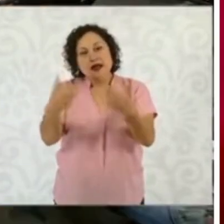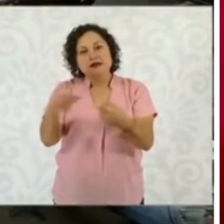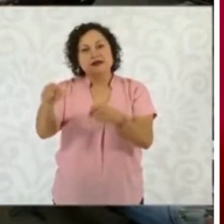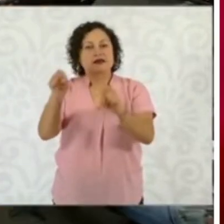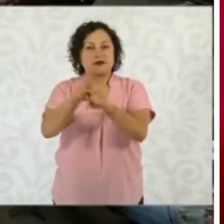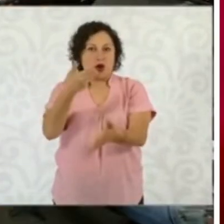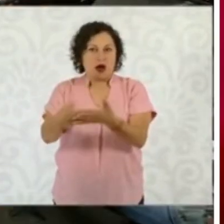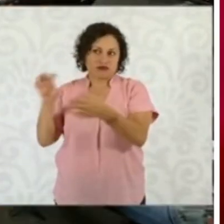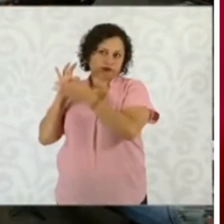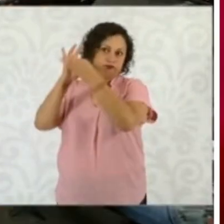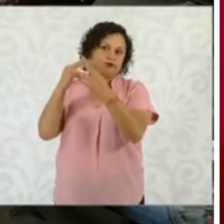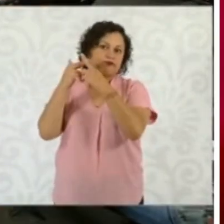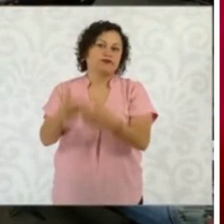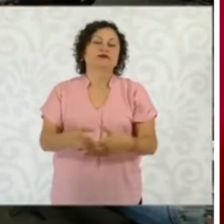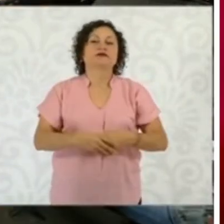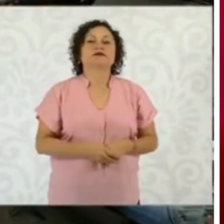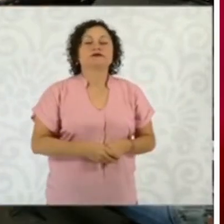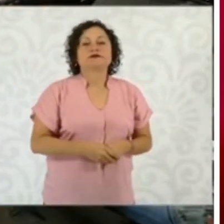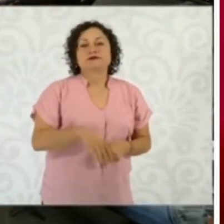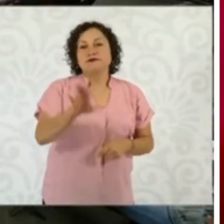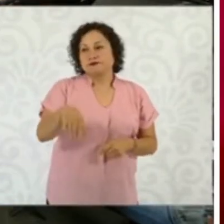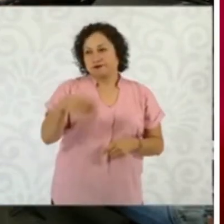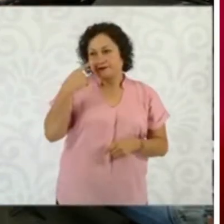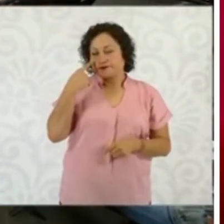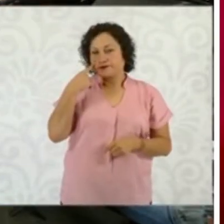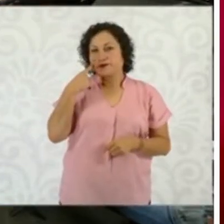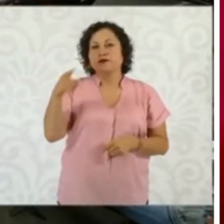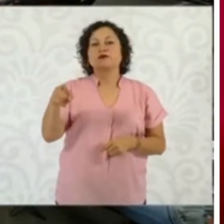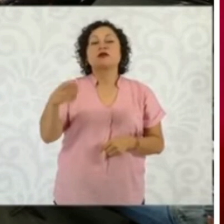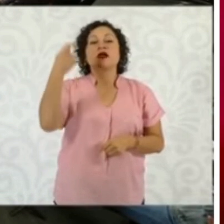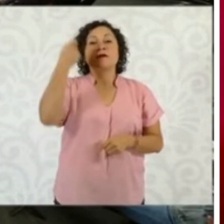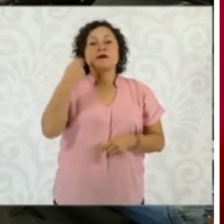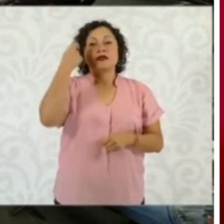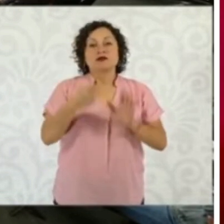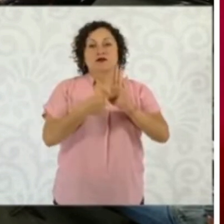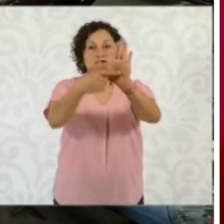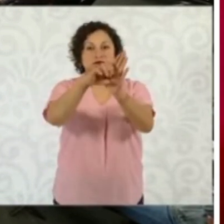Muchas gracias. Gracias. A ver si están los universos de las pensiones.